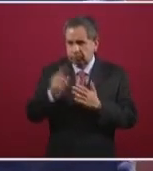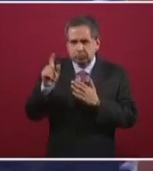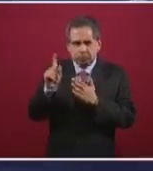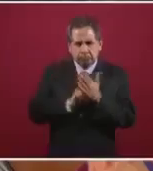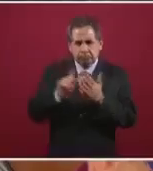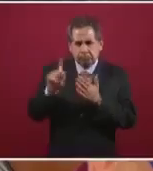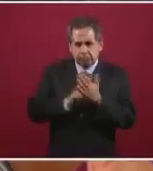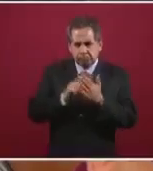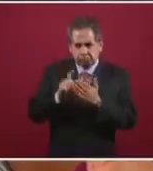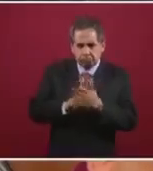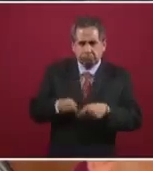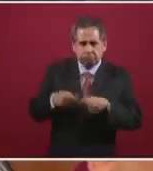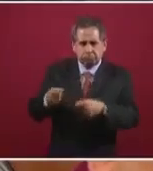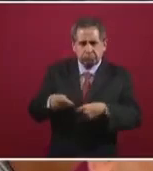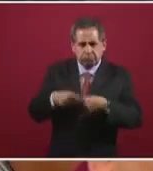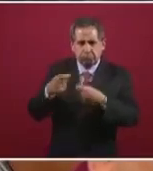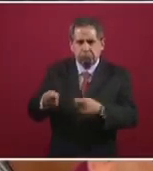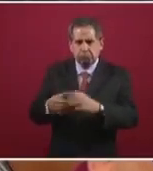mensuales.